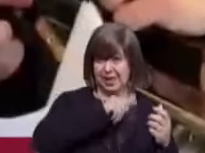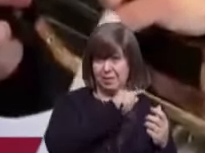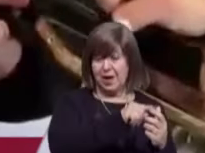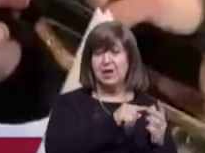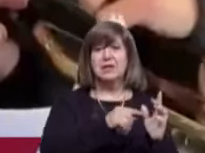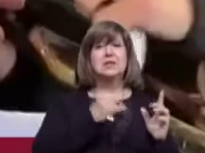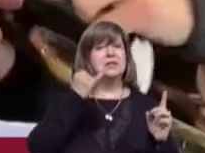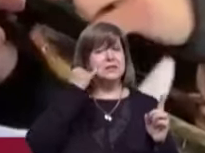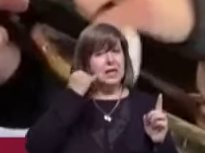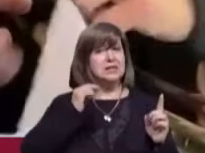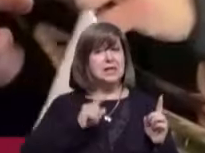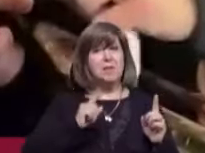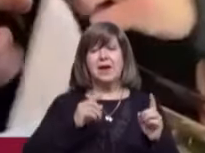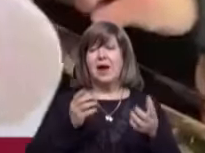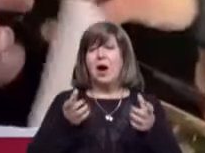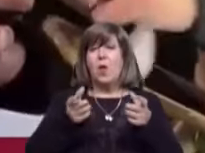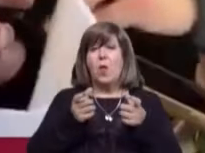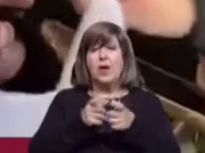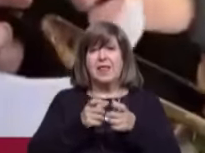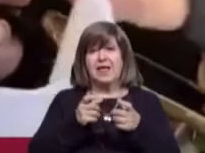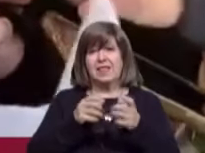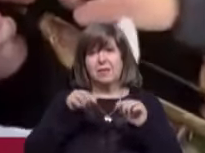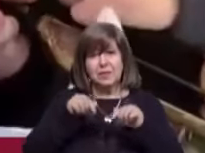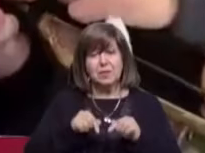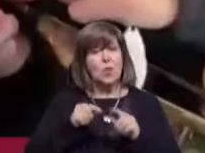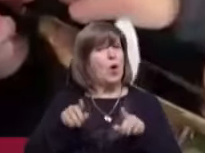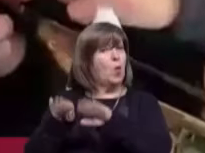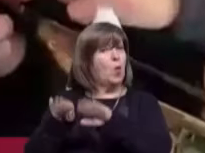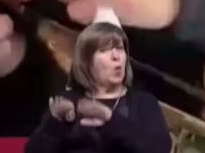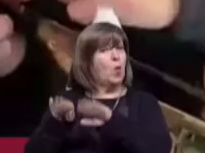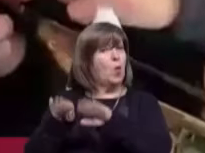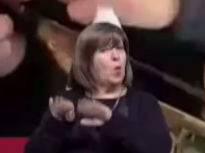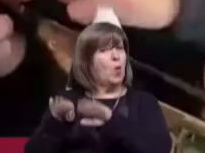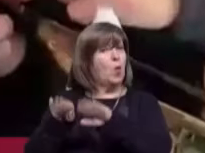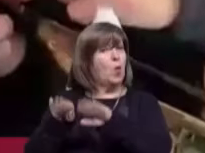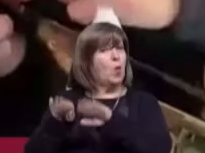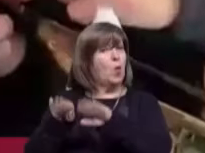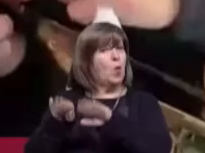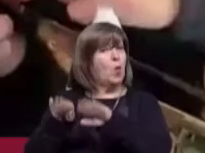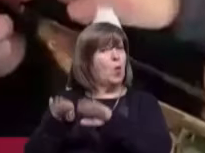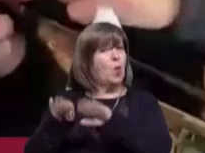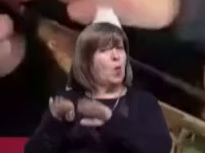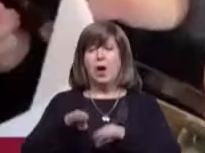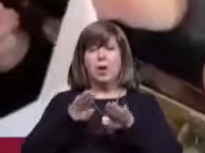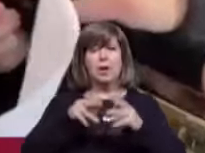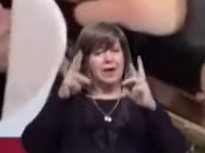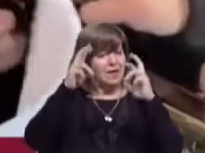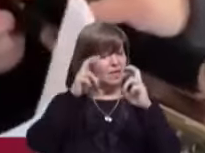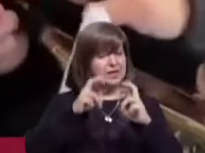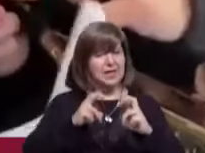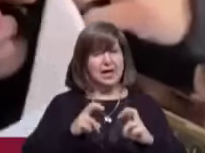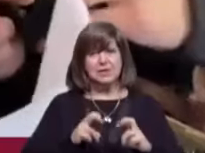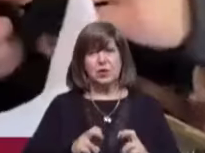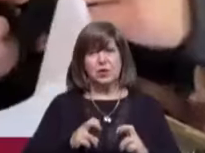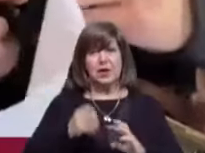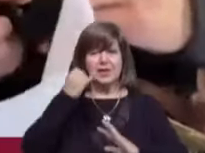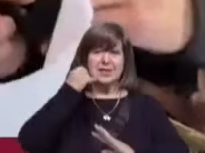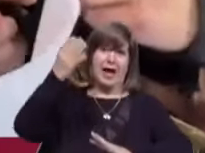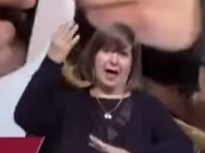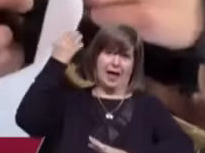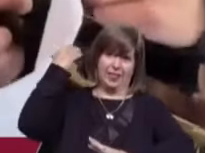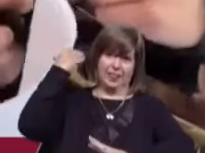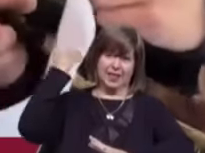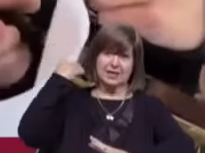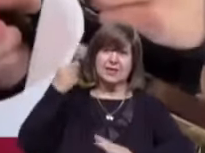delitos contra la integridad sexual ha aplicado idénticos protocolos de actuación a los fines de investigar hechos de Tales características ventilando con